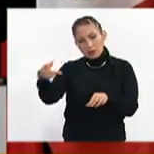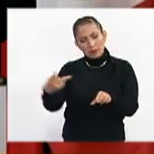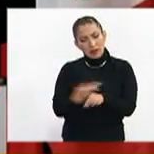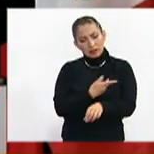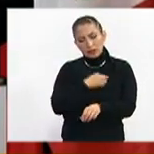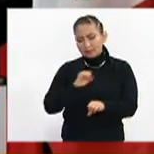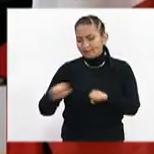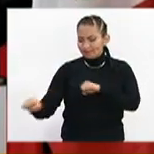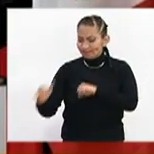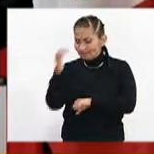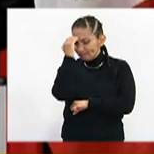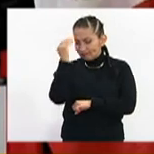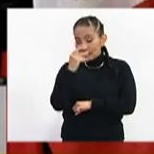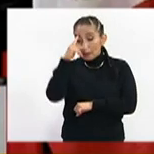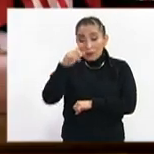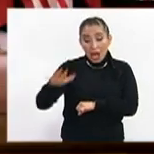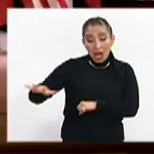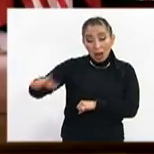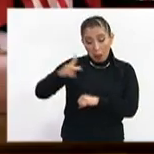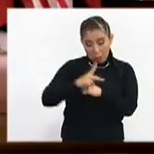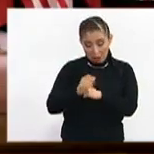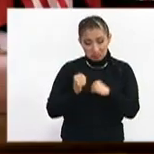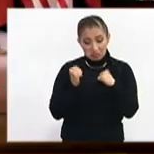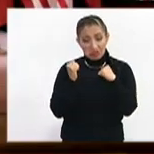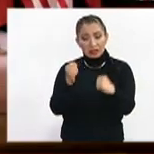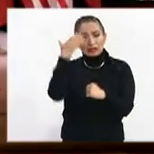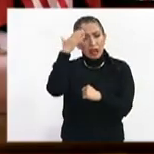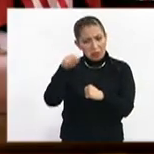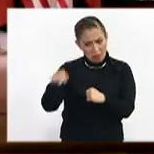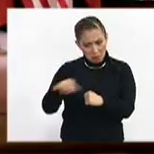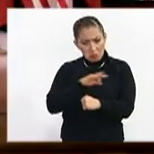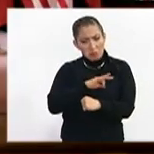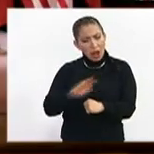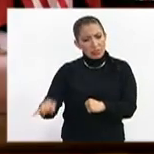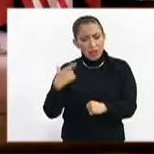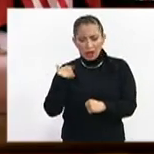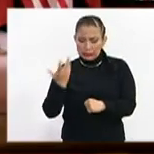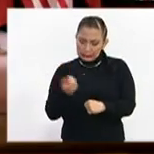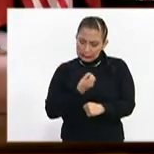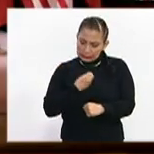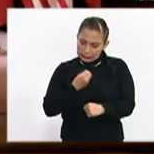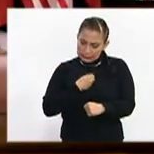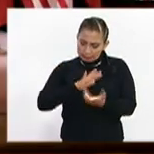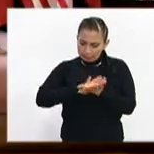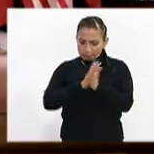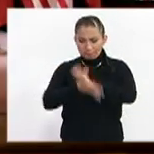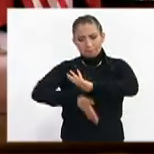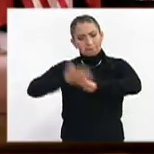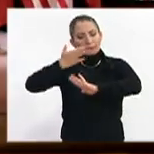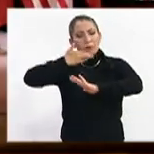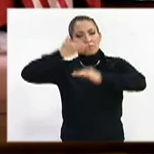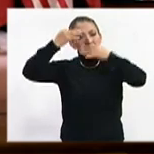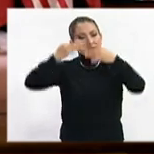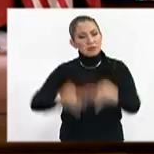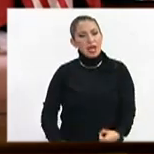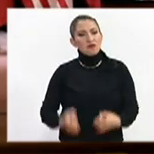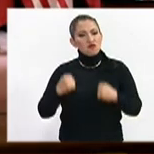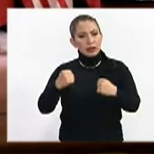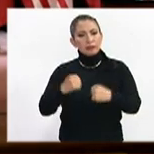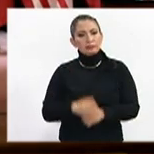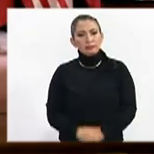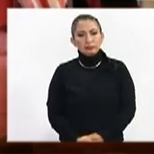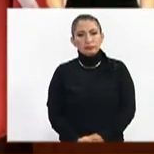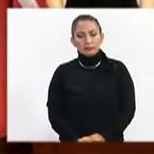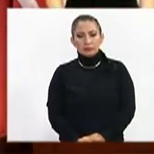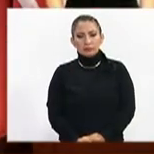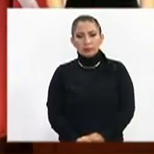terrible terremoto. México es un país muy fuerte y sabemos que tiene la resiliencia para reconstruir mejor y de manera más fuerte.